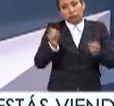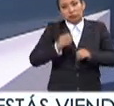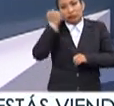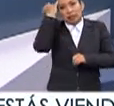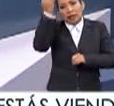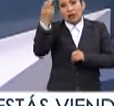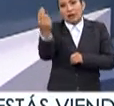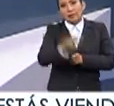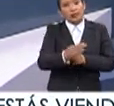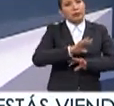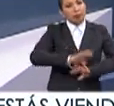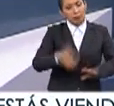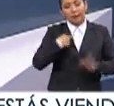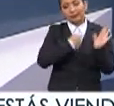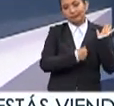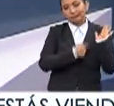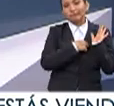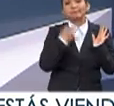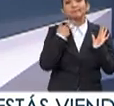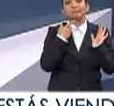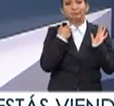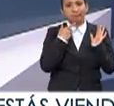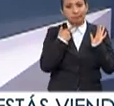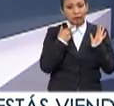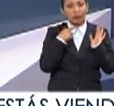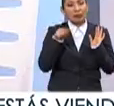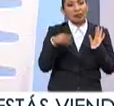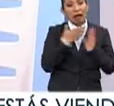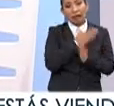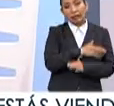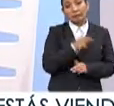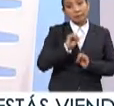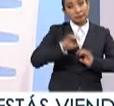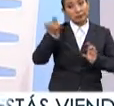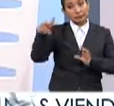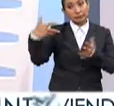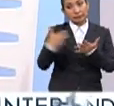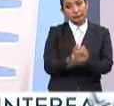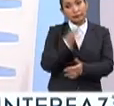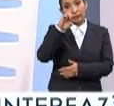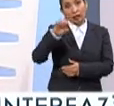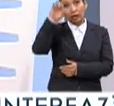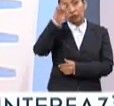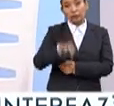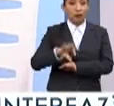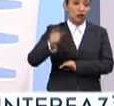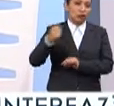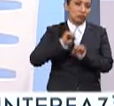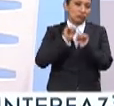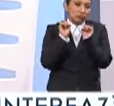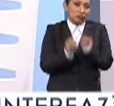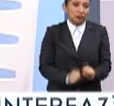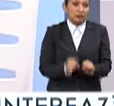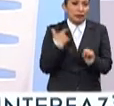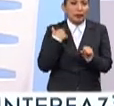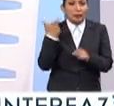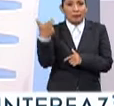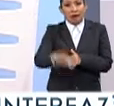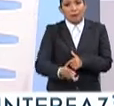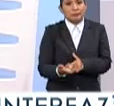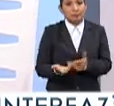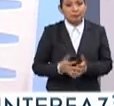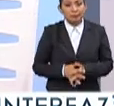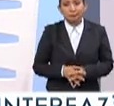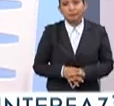es algo necesario y era una promesa política que yo les descaro claro ya ganan pues en euros de otro sistema de salarios